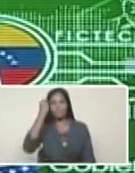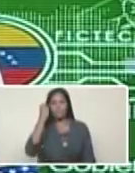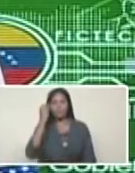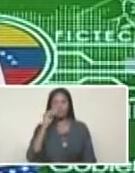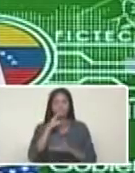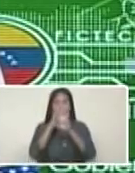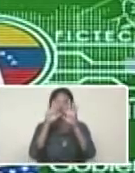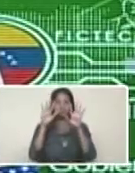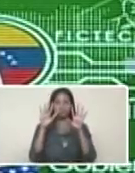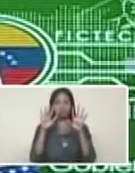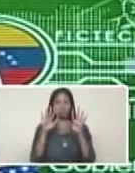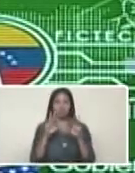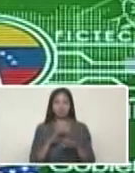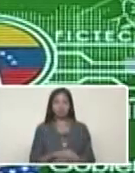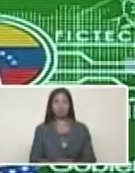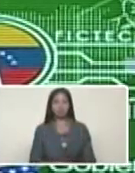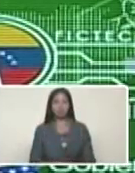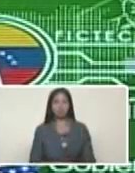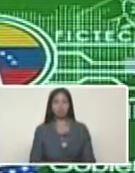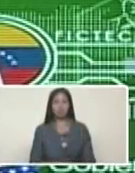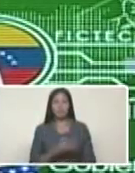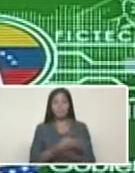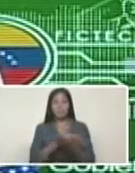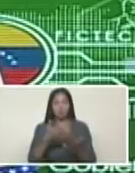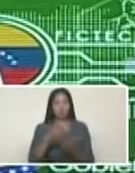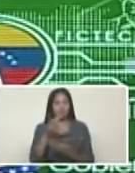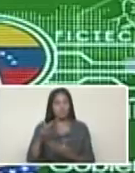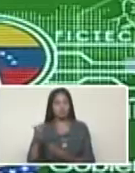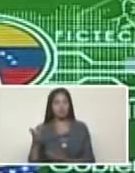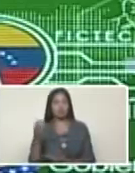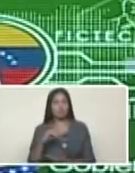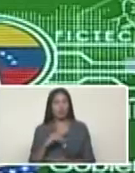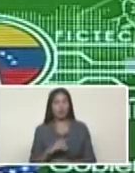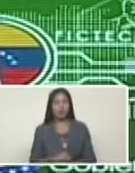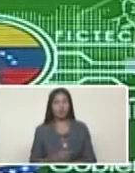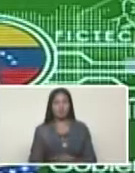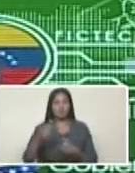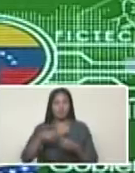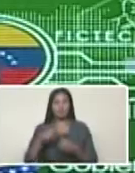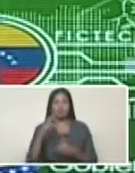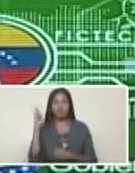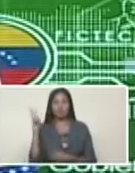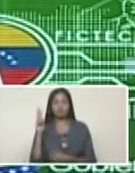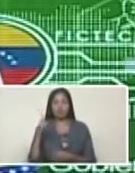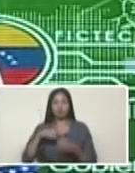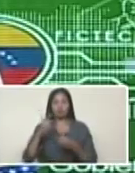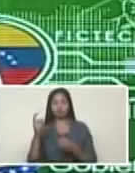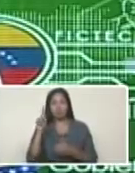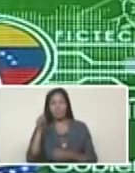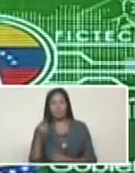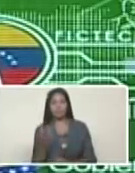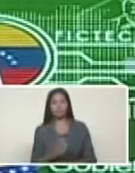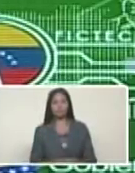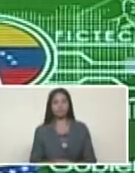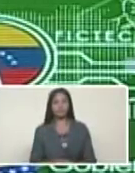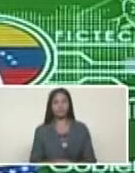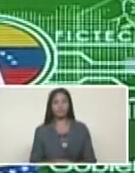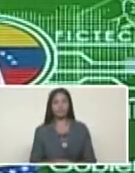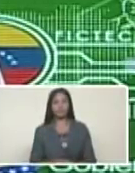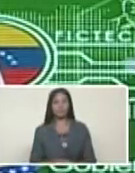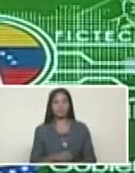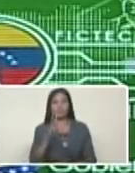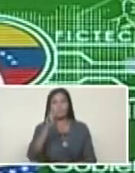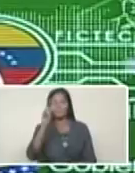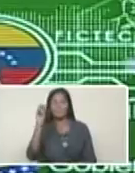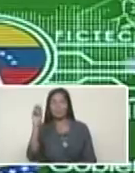iluminó? De millones dentro de Venezuela y fuera de nuestro país. 20